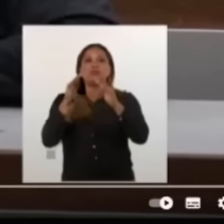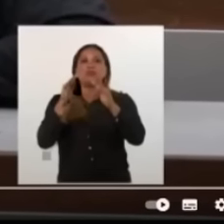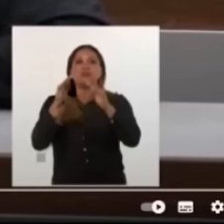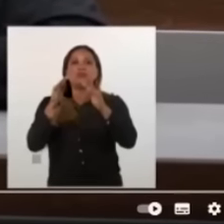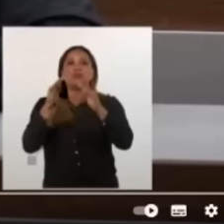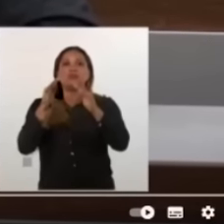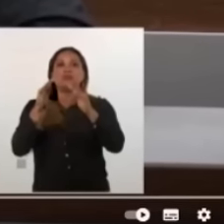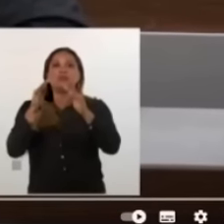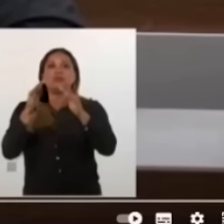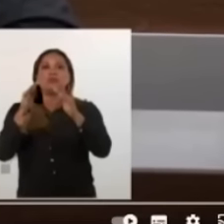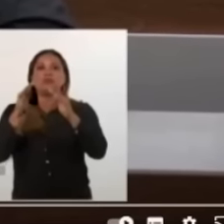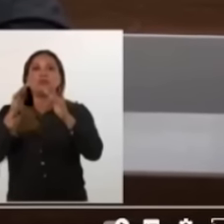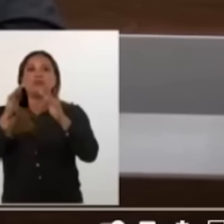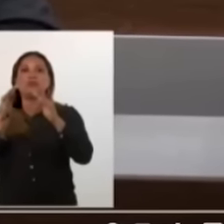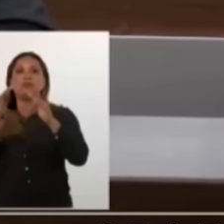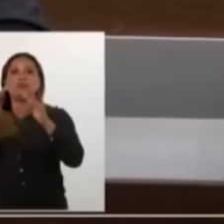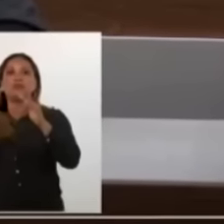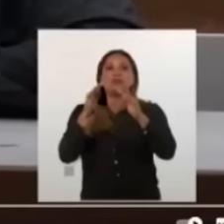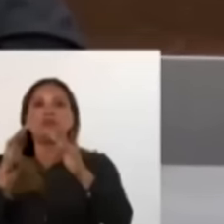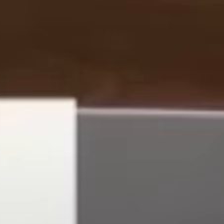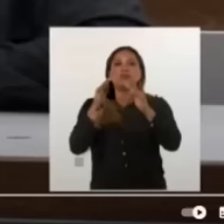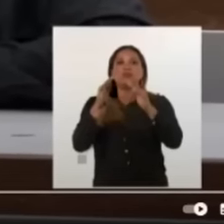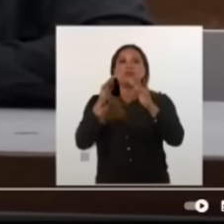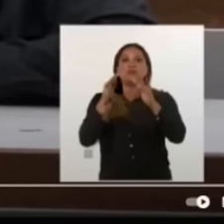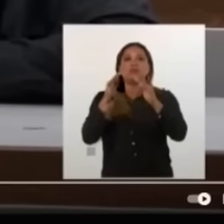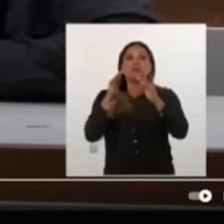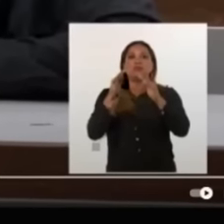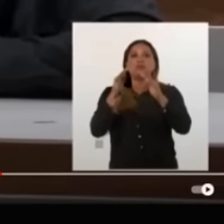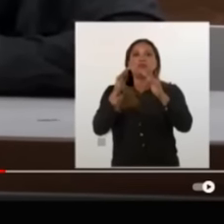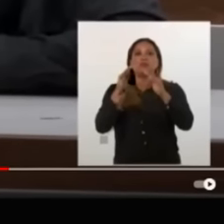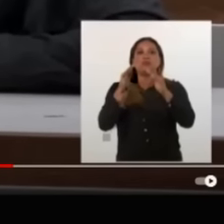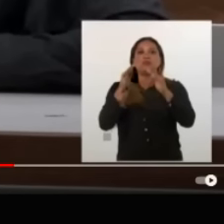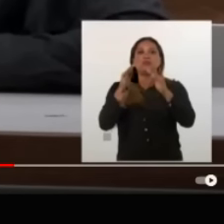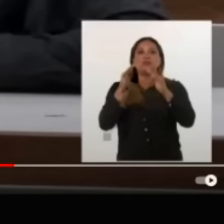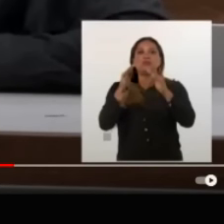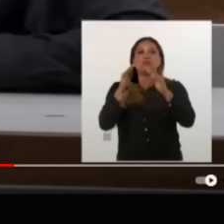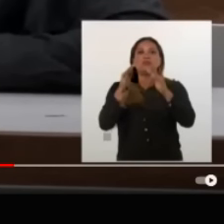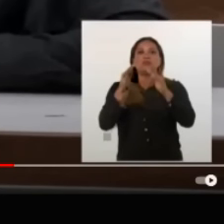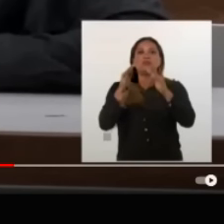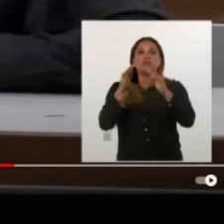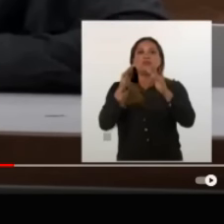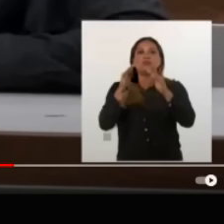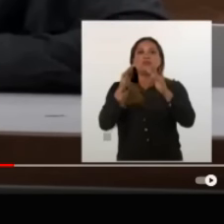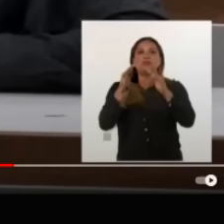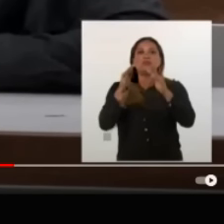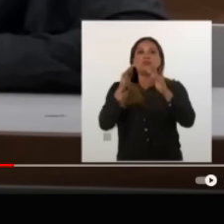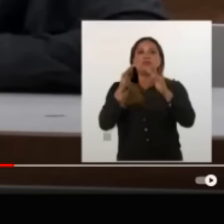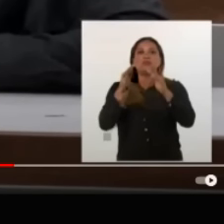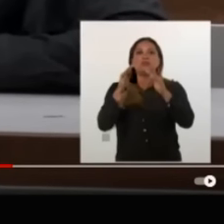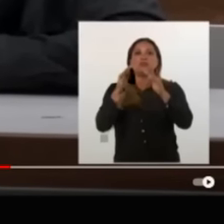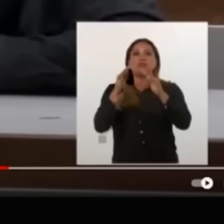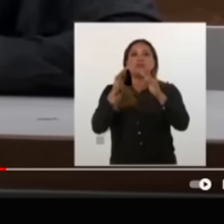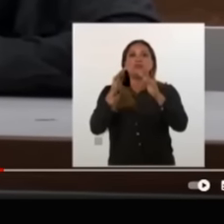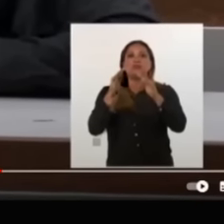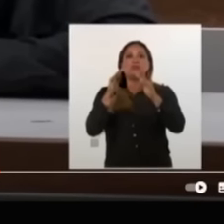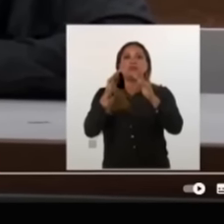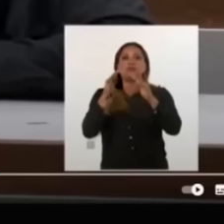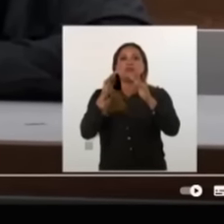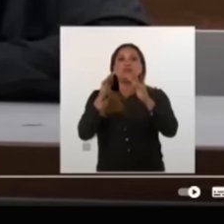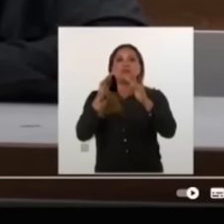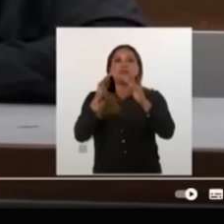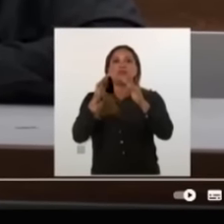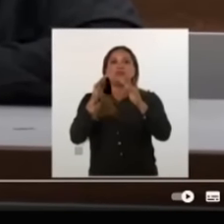tengo que es que te voy a dar por chivatón V acá ya lo de esta gente se pasa es que ni dan ni dicen dónde hay entonces tú haces una